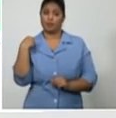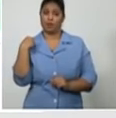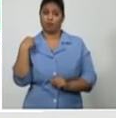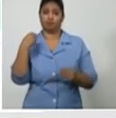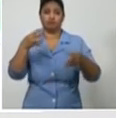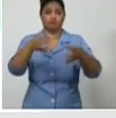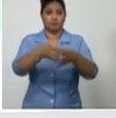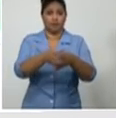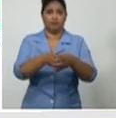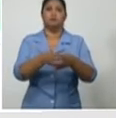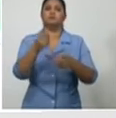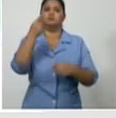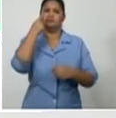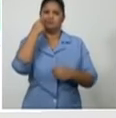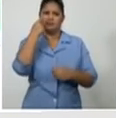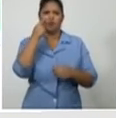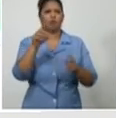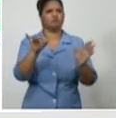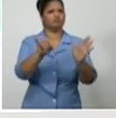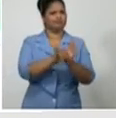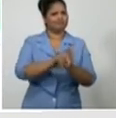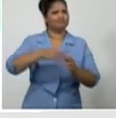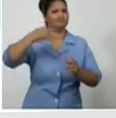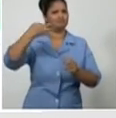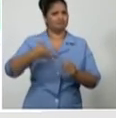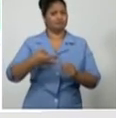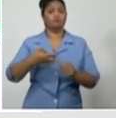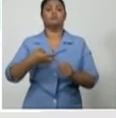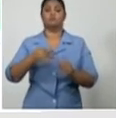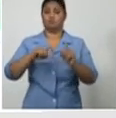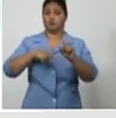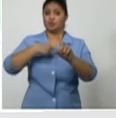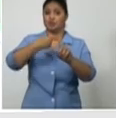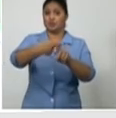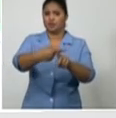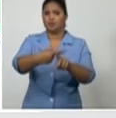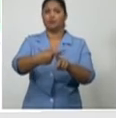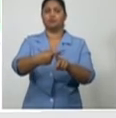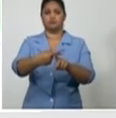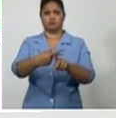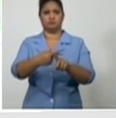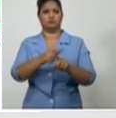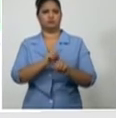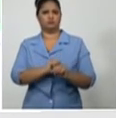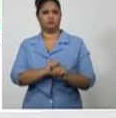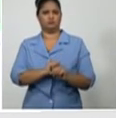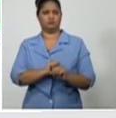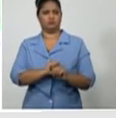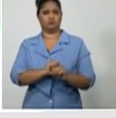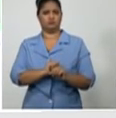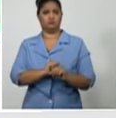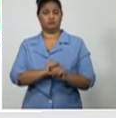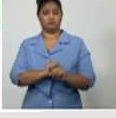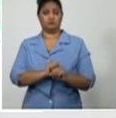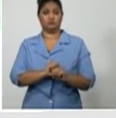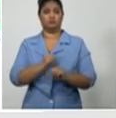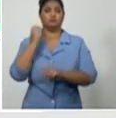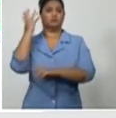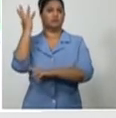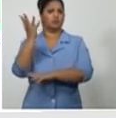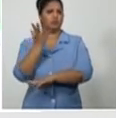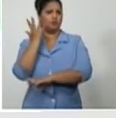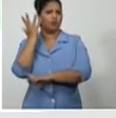caso confirmado, con sintomatología de fiebre, tos, cefalea. Se hizo el test de antígeno,